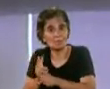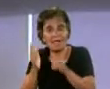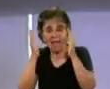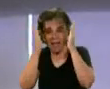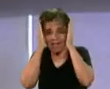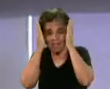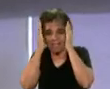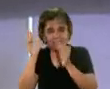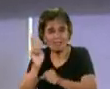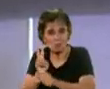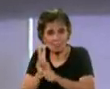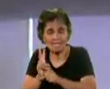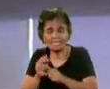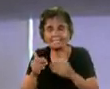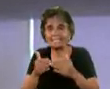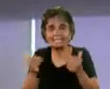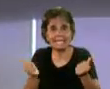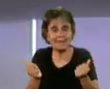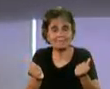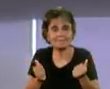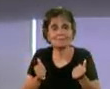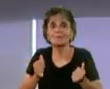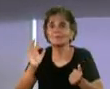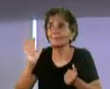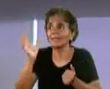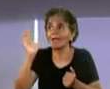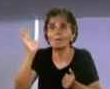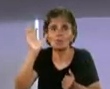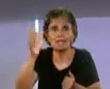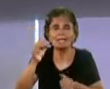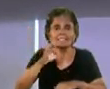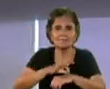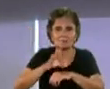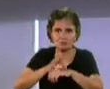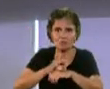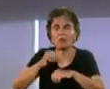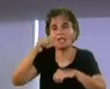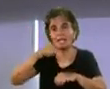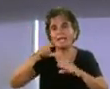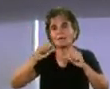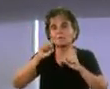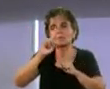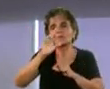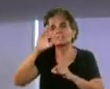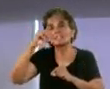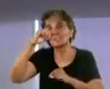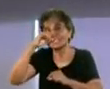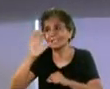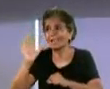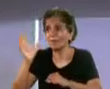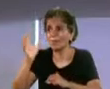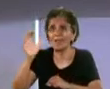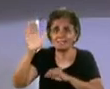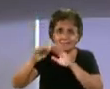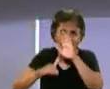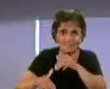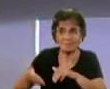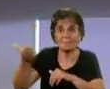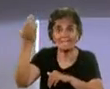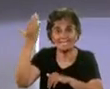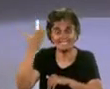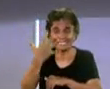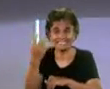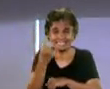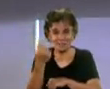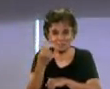todo rápido activar el sistema de emergencia, acá en San Luis el 107, y si hay ambulancia, como muy bien hicieron ayer, en